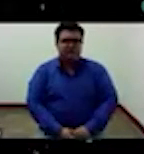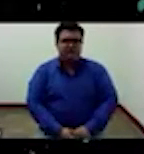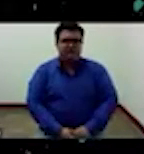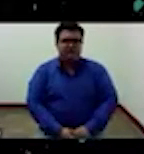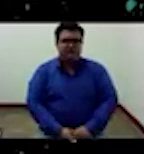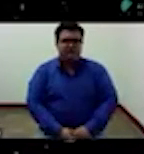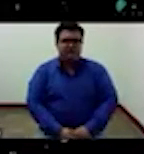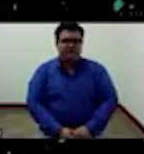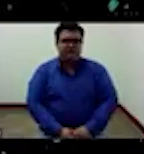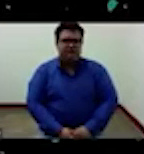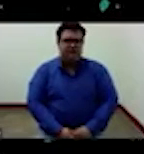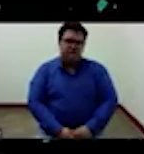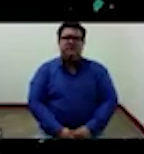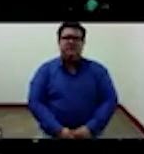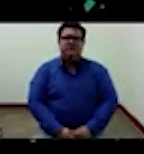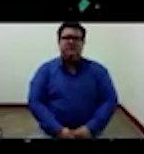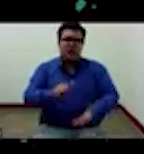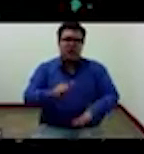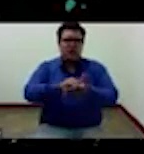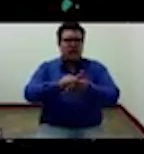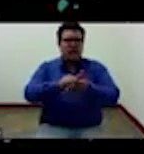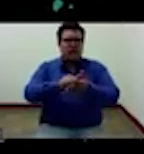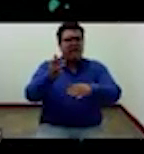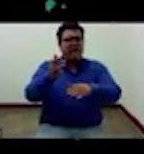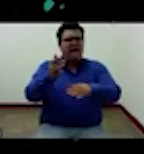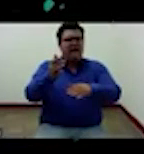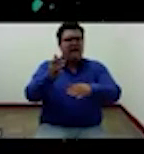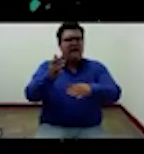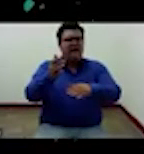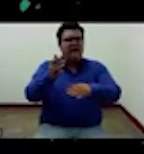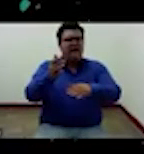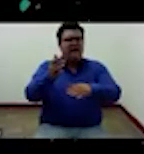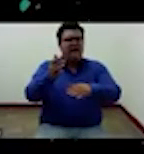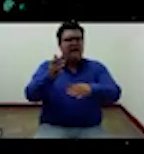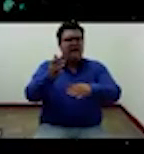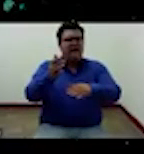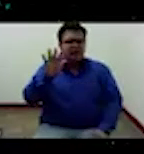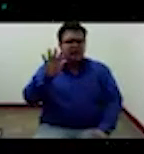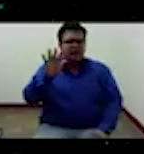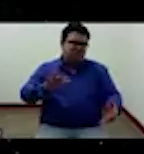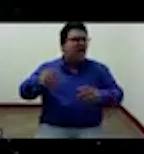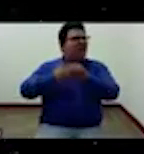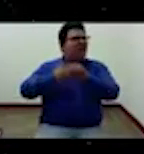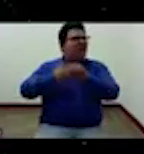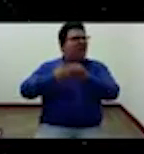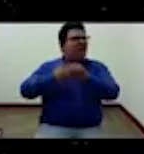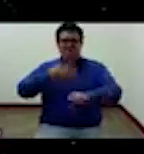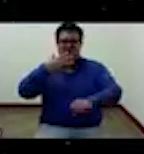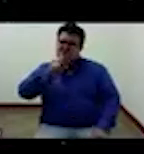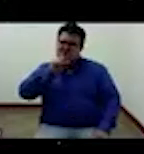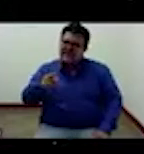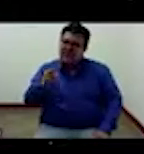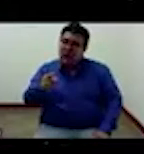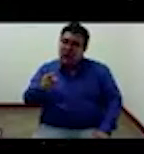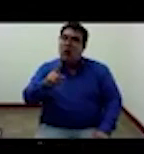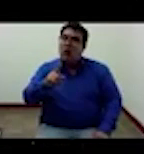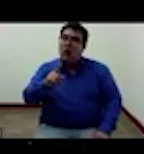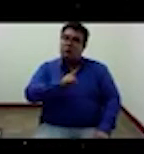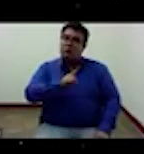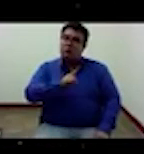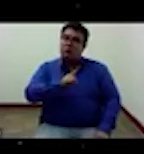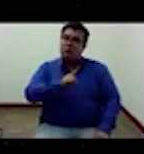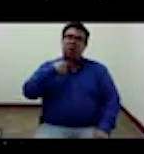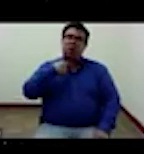se hizo una pregunta muy interesante hace algunos años, que me gustó mucho.